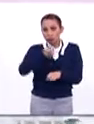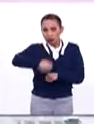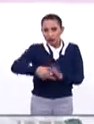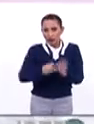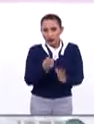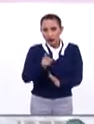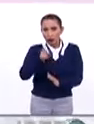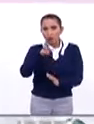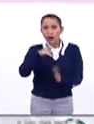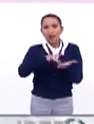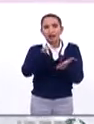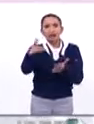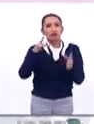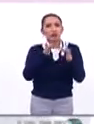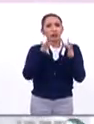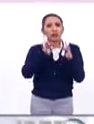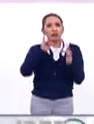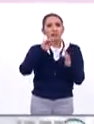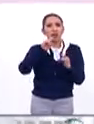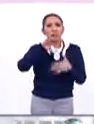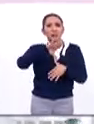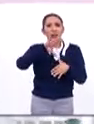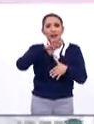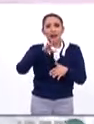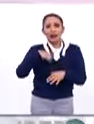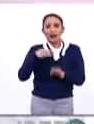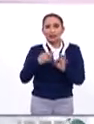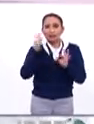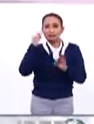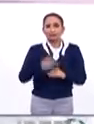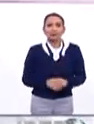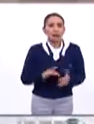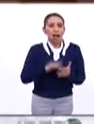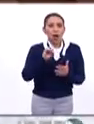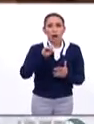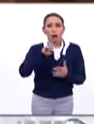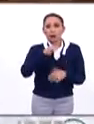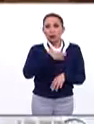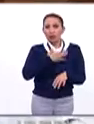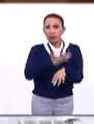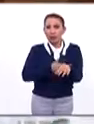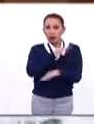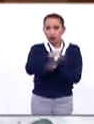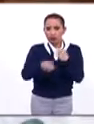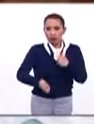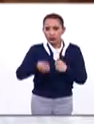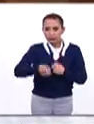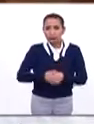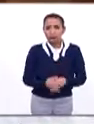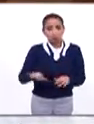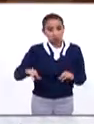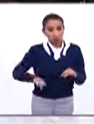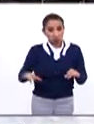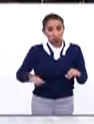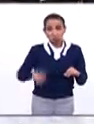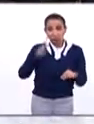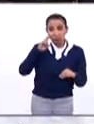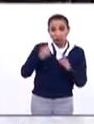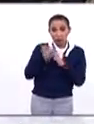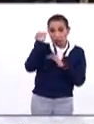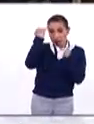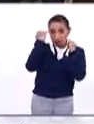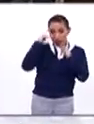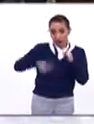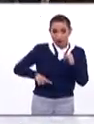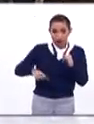saludarlo nuevamente, doctor. Gracias por estar con nosotros en Iberoamérica al Día. Gracias, Omar. Muy buenas tardes a todos. Saludos. Pues interesante la nueva postura